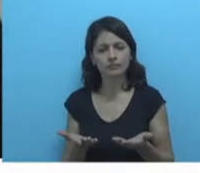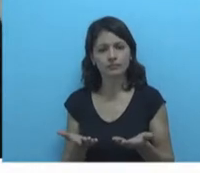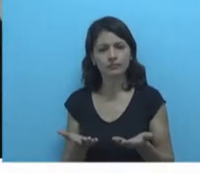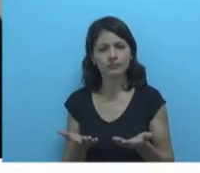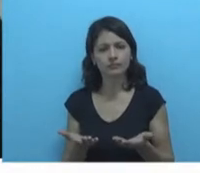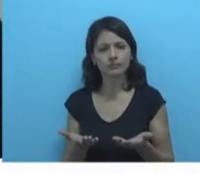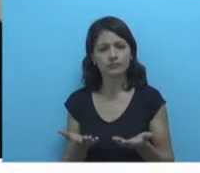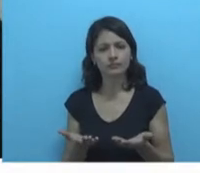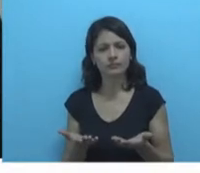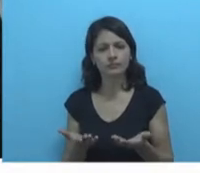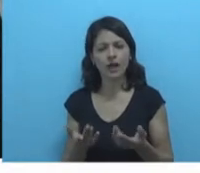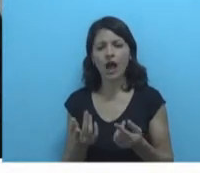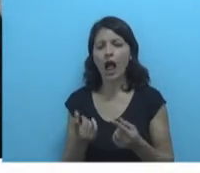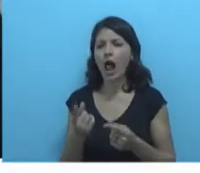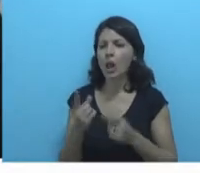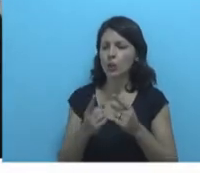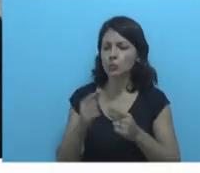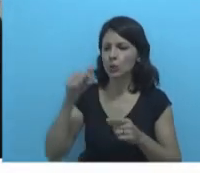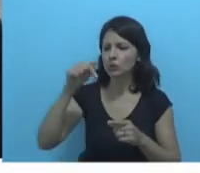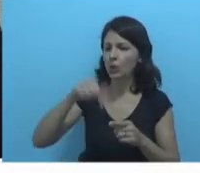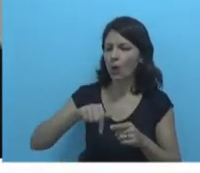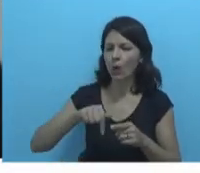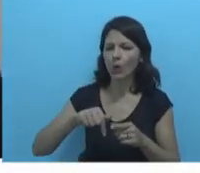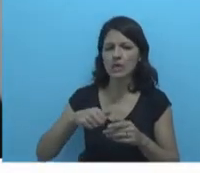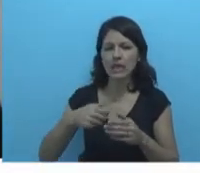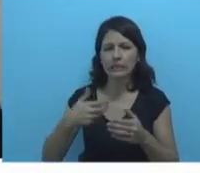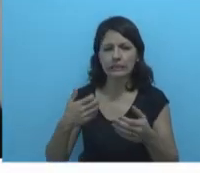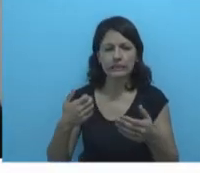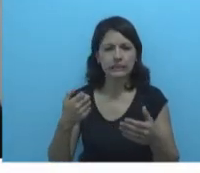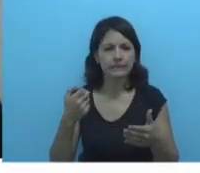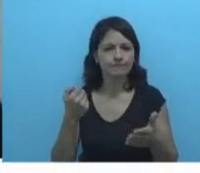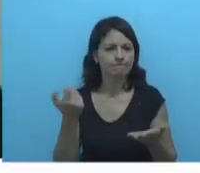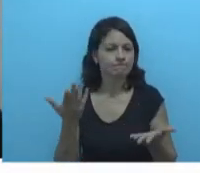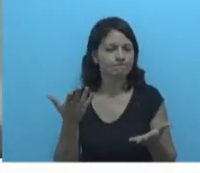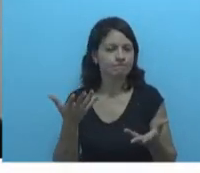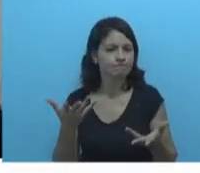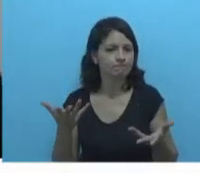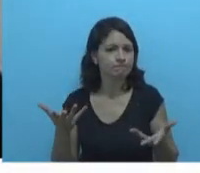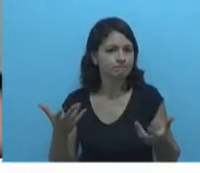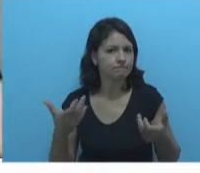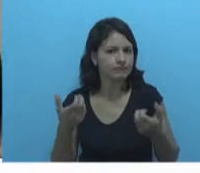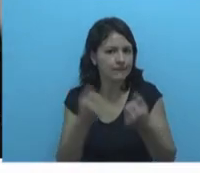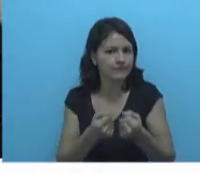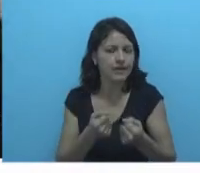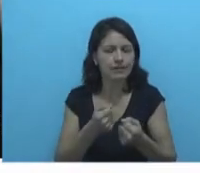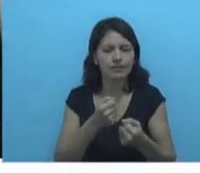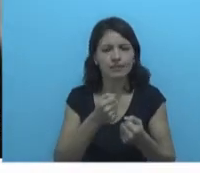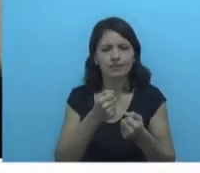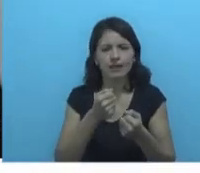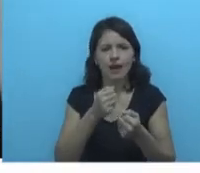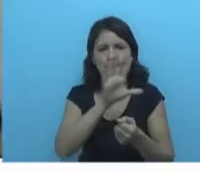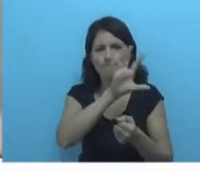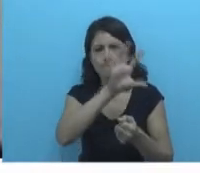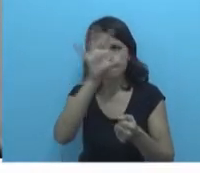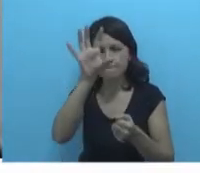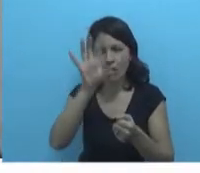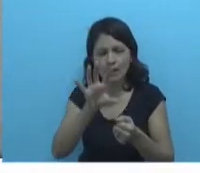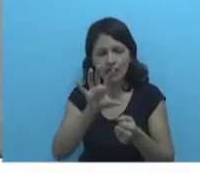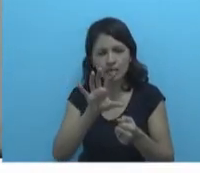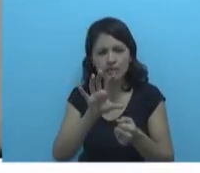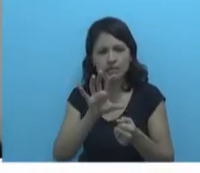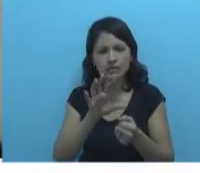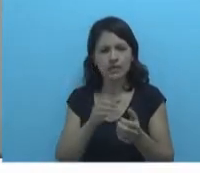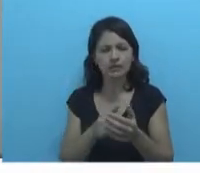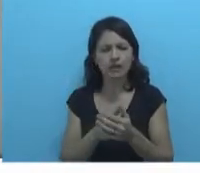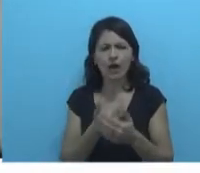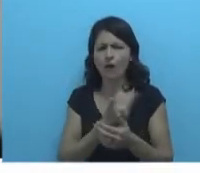digamos, hoy profesan el federalismo, cómo van a actuar en relación con el gobierno nacional anterior, que